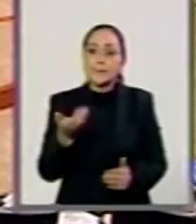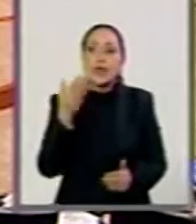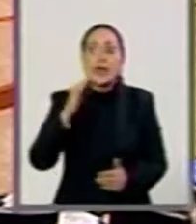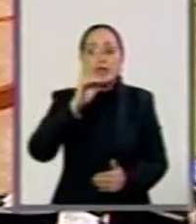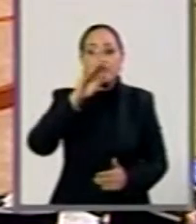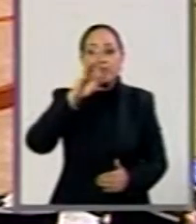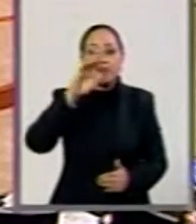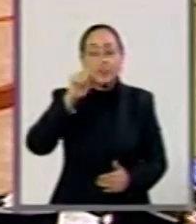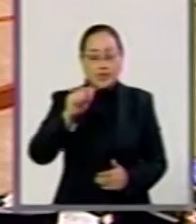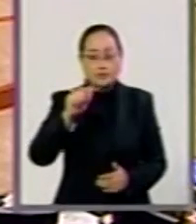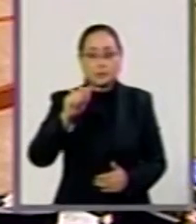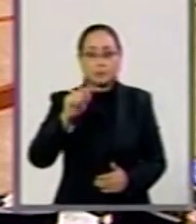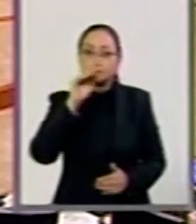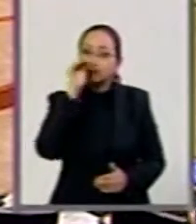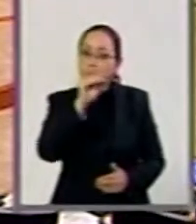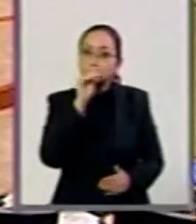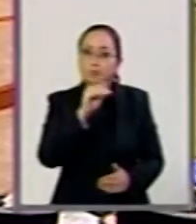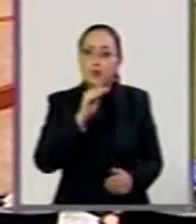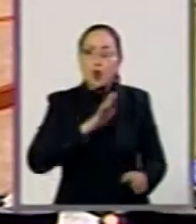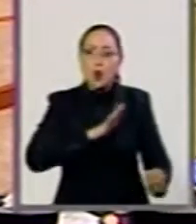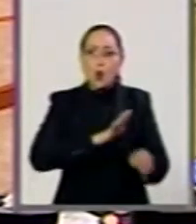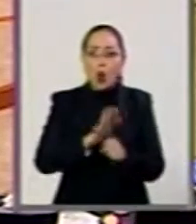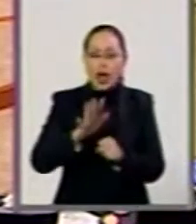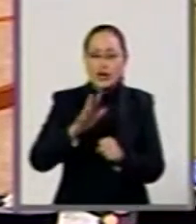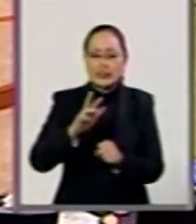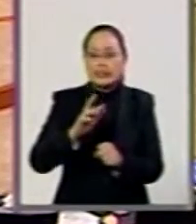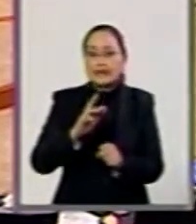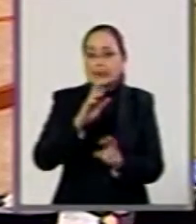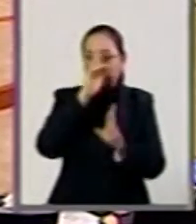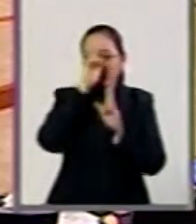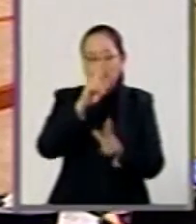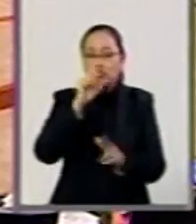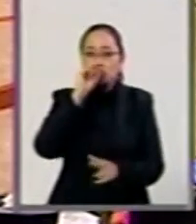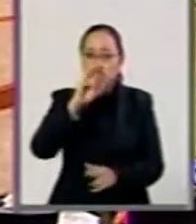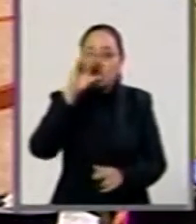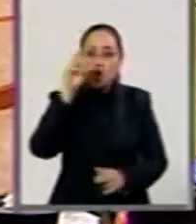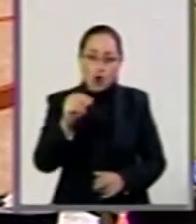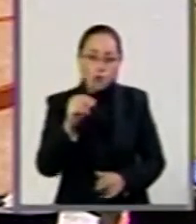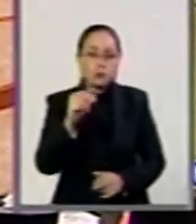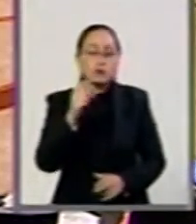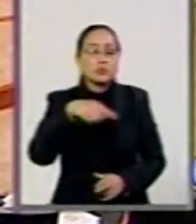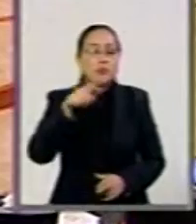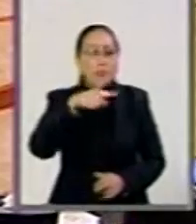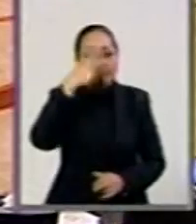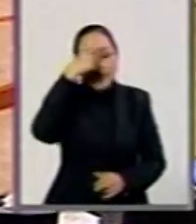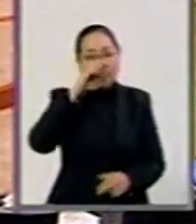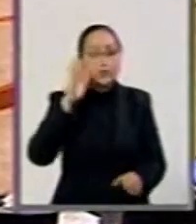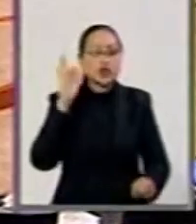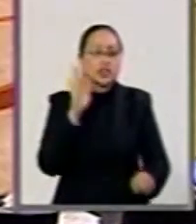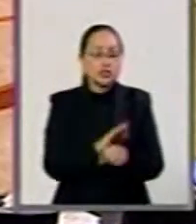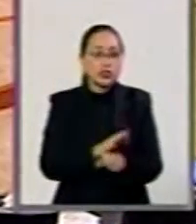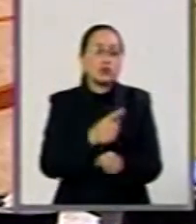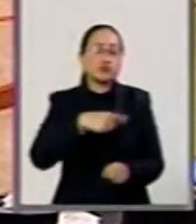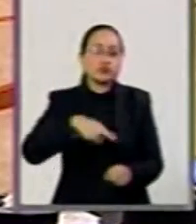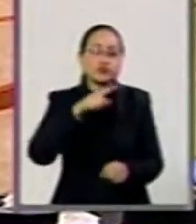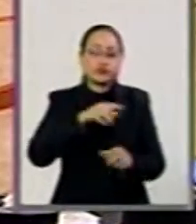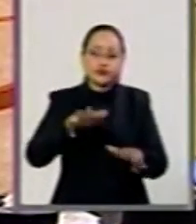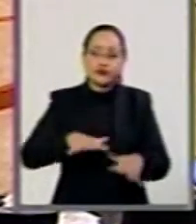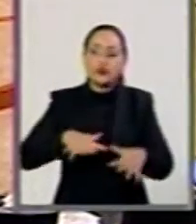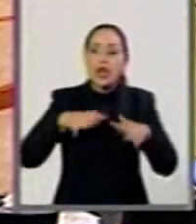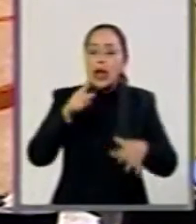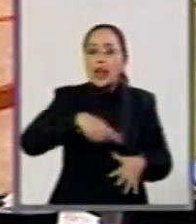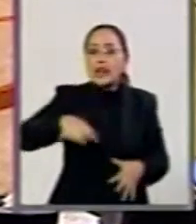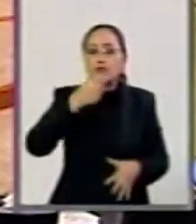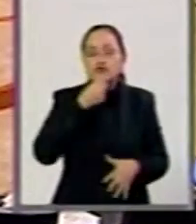IFT si había violación o no de los lineamientos para la protección de las audiencias que